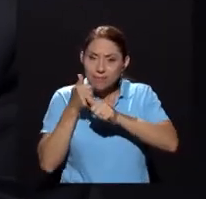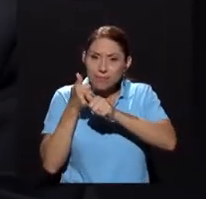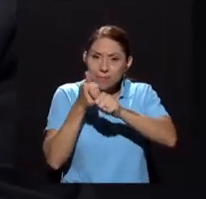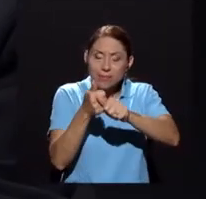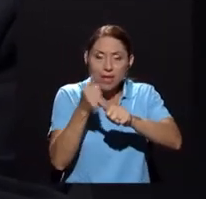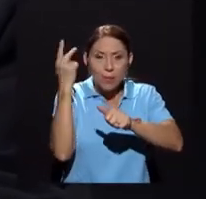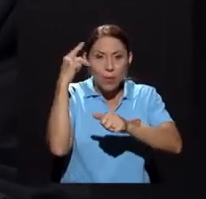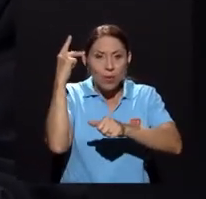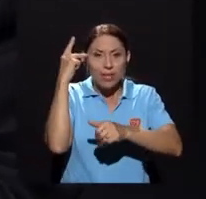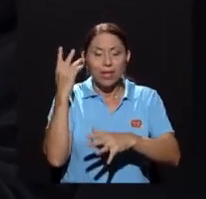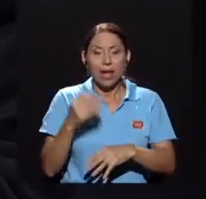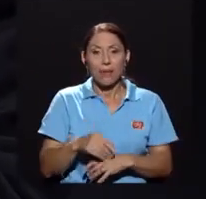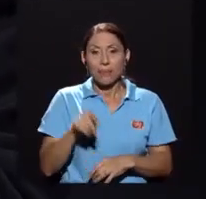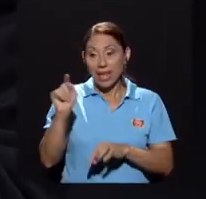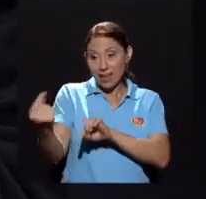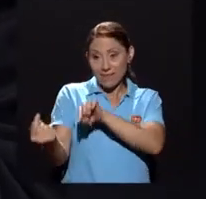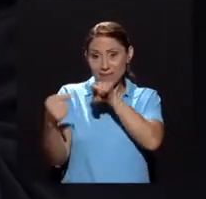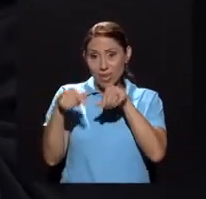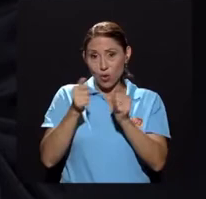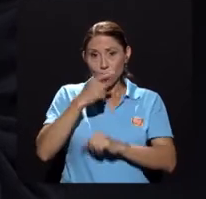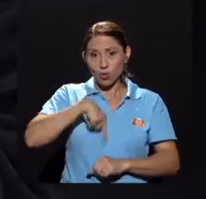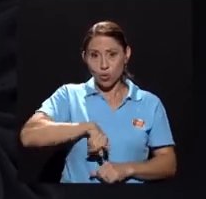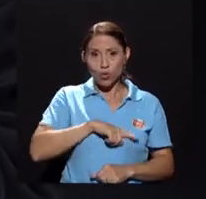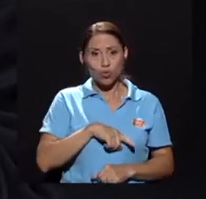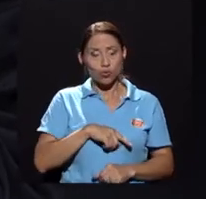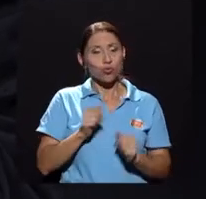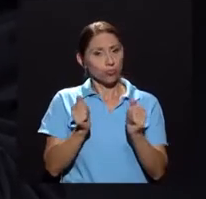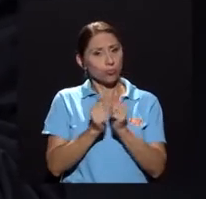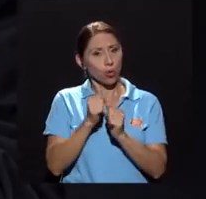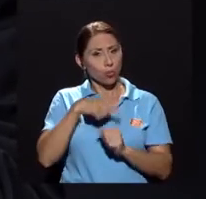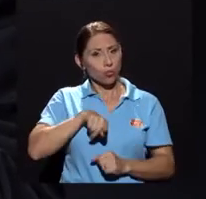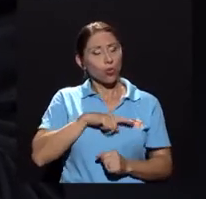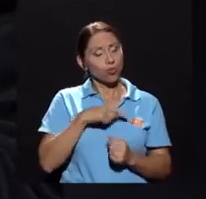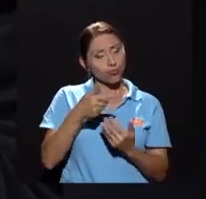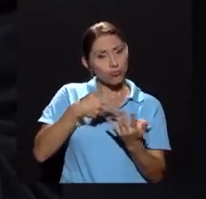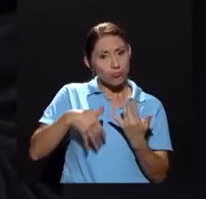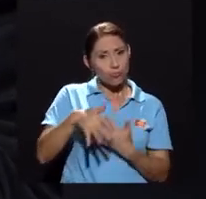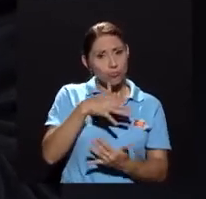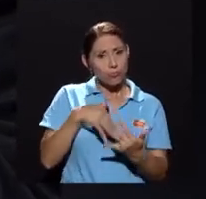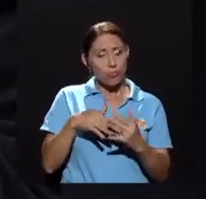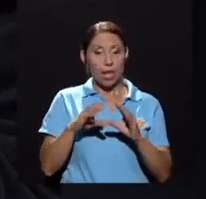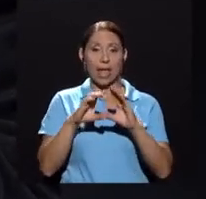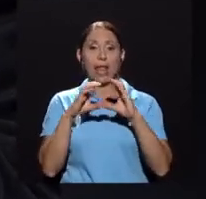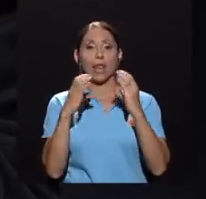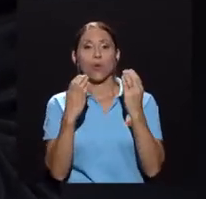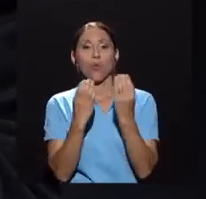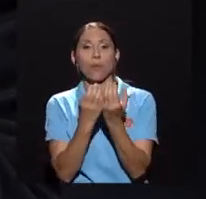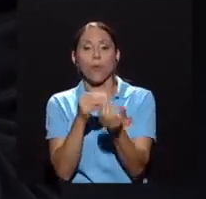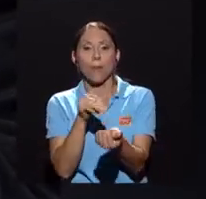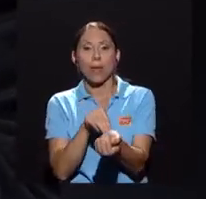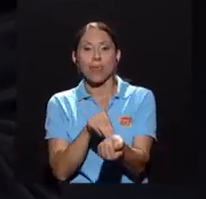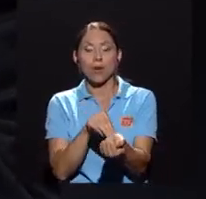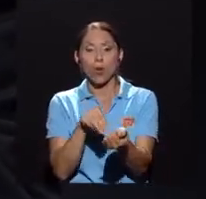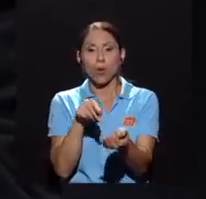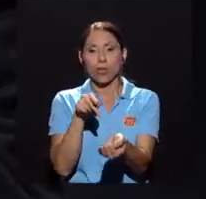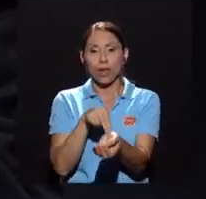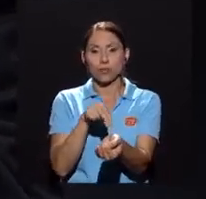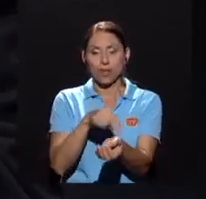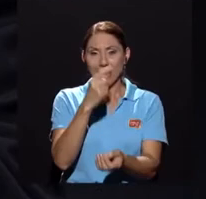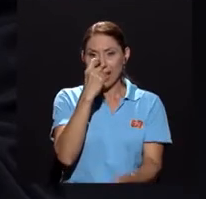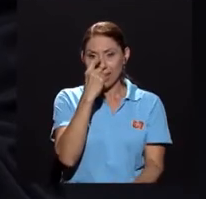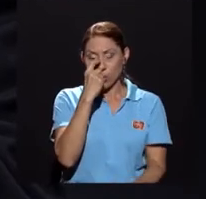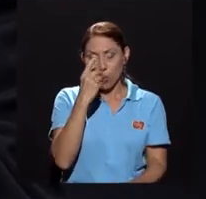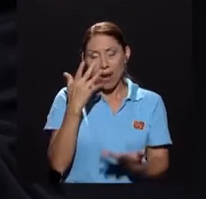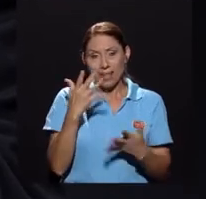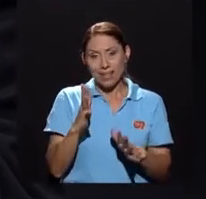vino con nosotros estuvo con nosotros el cuerpo médico del calderón guardia entonces que ya probablemente la mitad o más de la